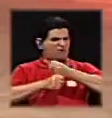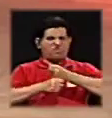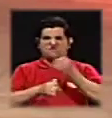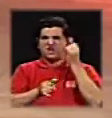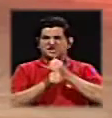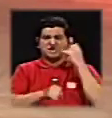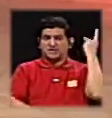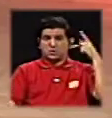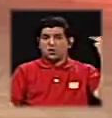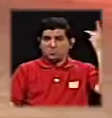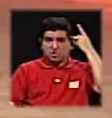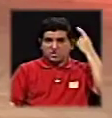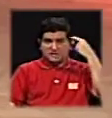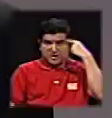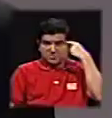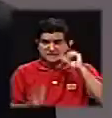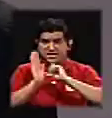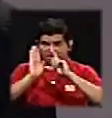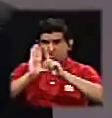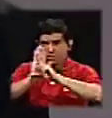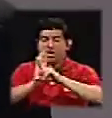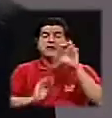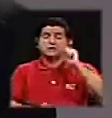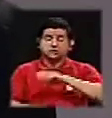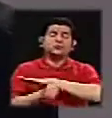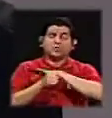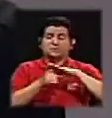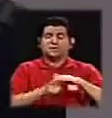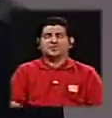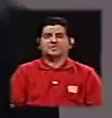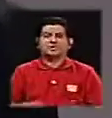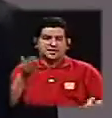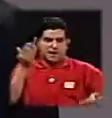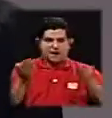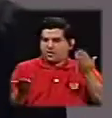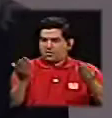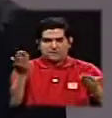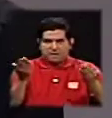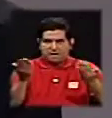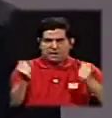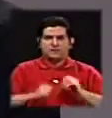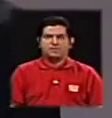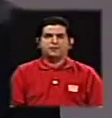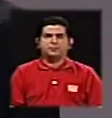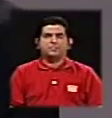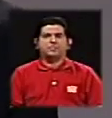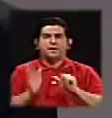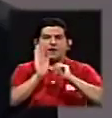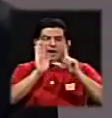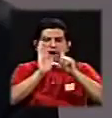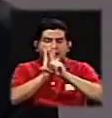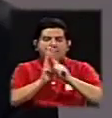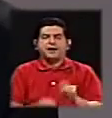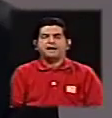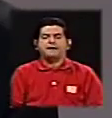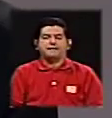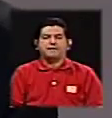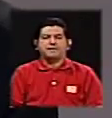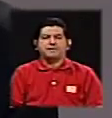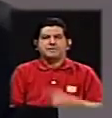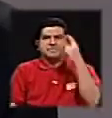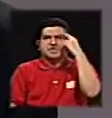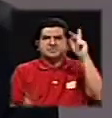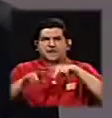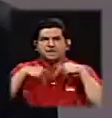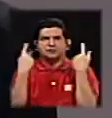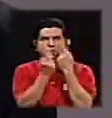tan política como el Congreso? Absolutamente, absolutamente. Comparativamente, el Parlamento, los partidos políticos, incluso